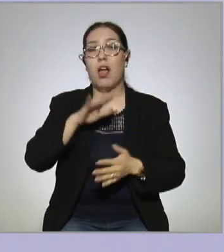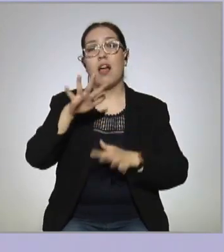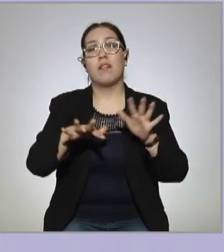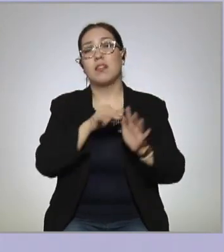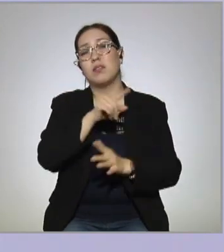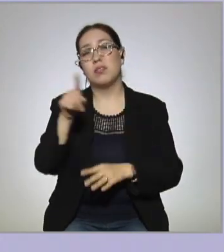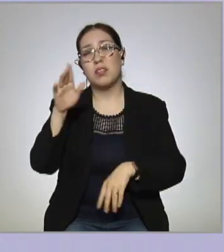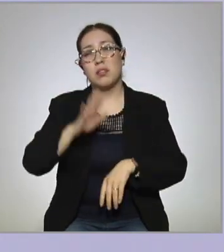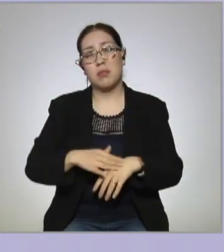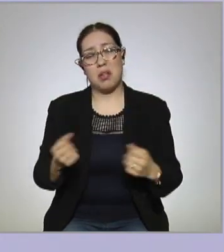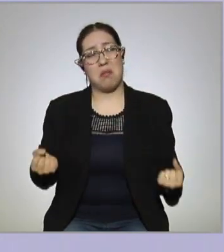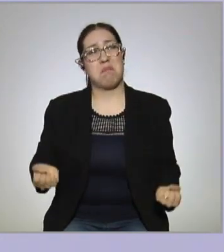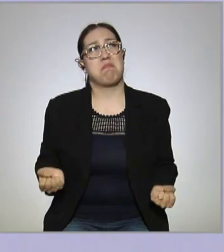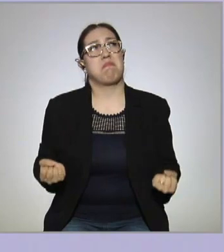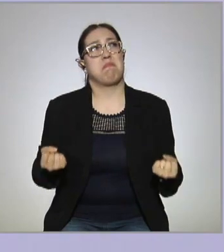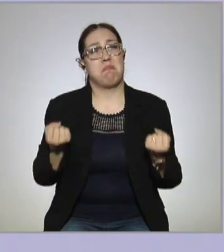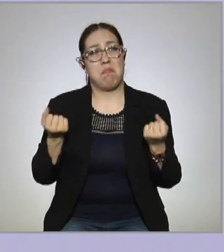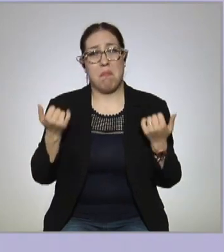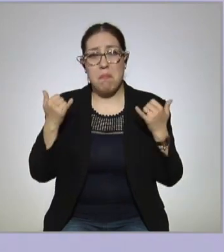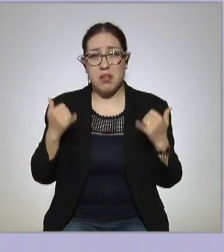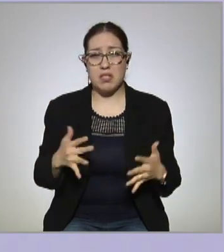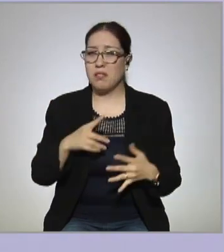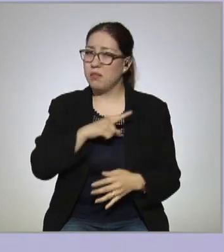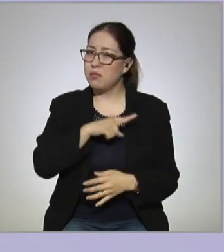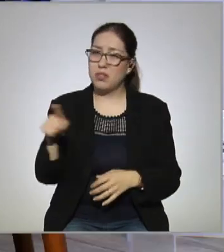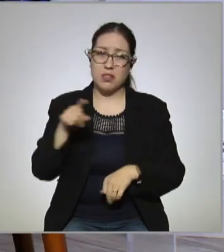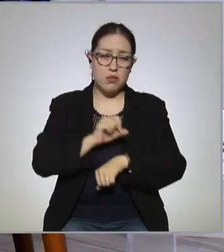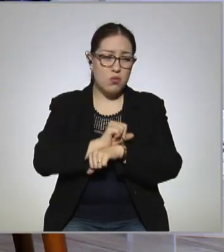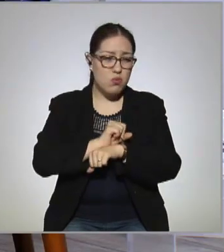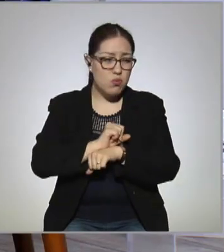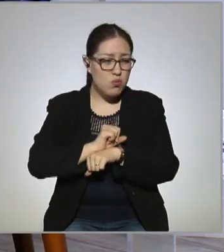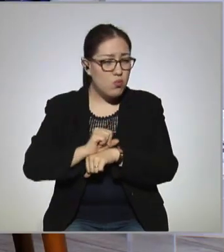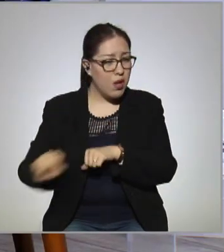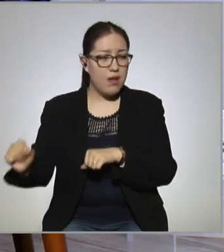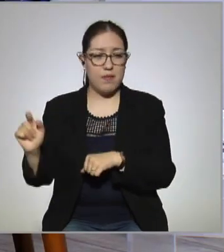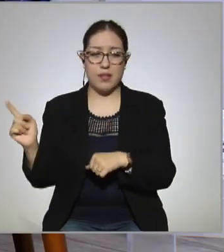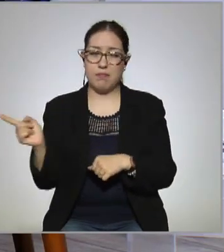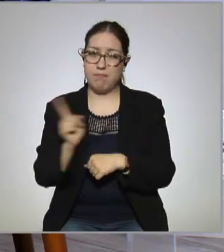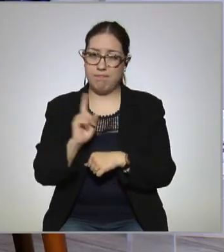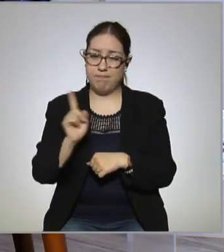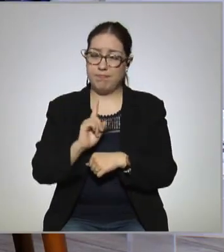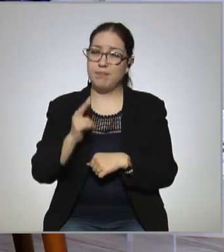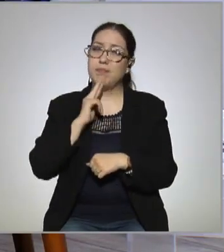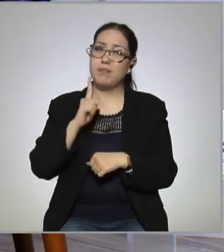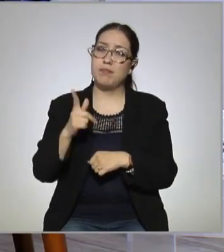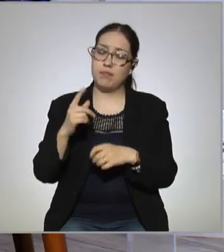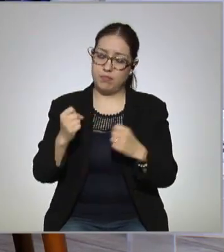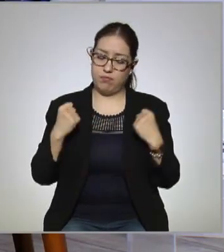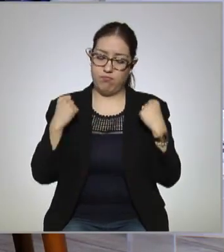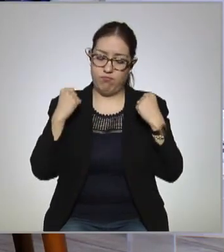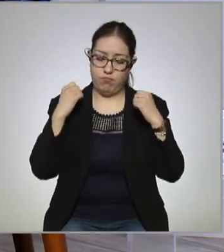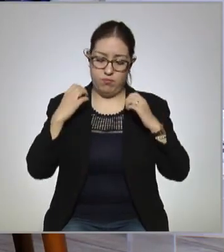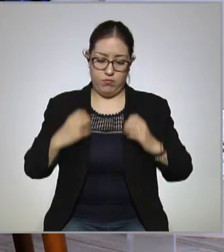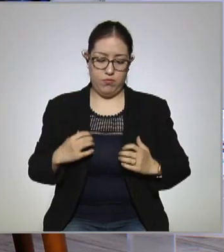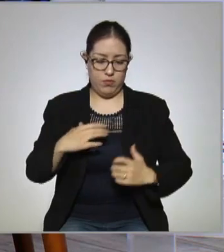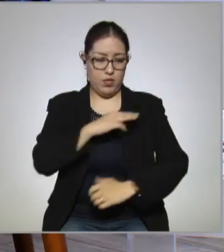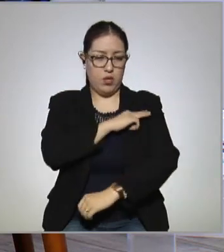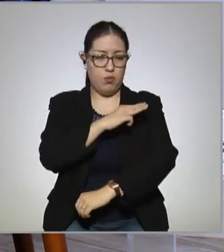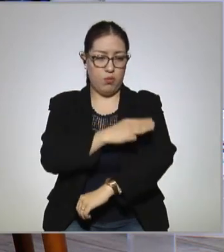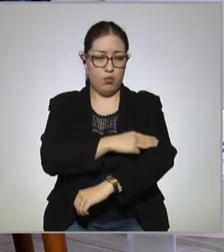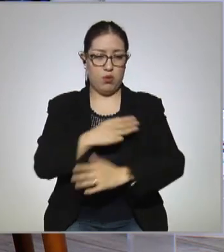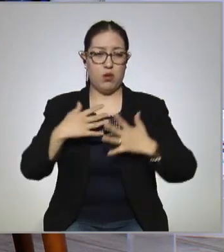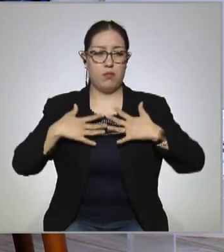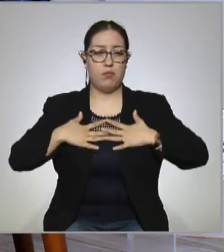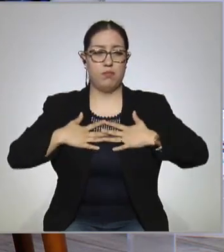mucho con los hombros. ¿Qué hay de esto? Hay que levantar lo mínimo posible. Específicamente fortalecer los músculos que decíamos son primarios, deltoides y pectoral.